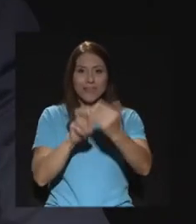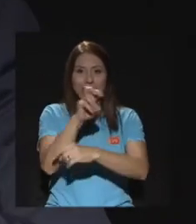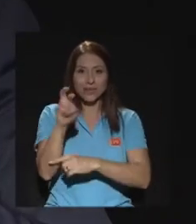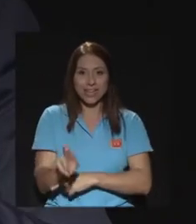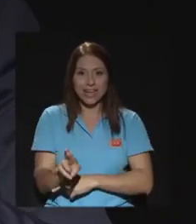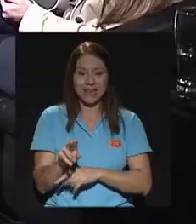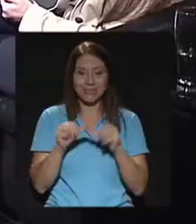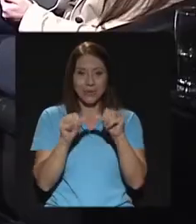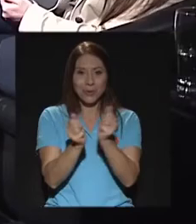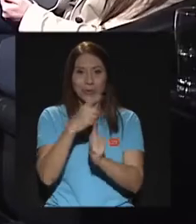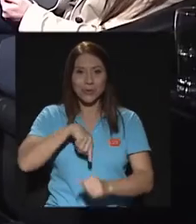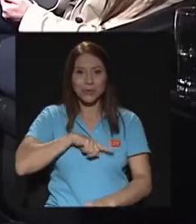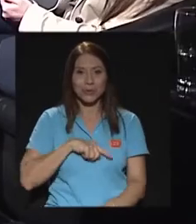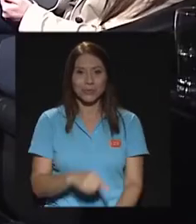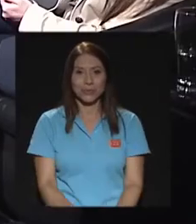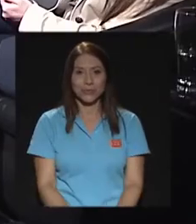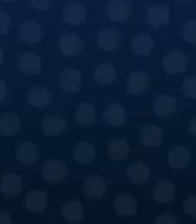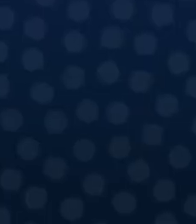No se despegue.